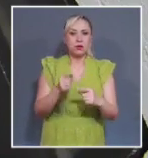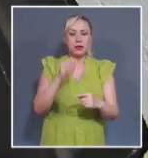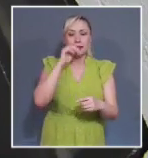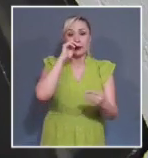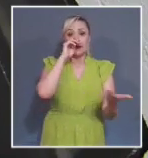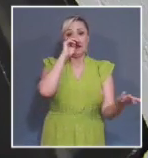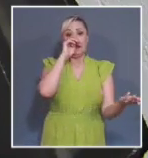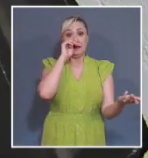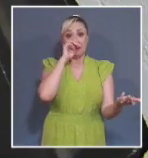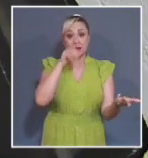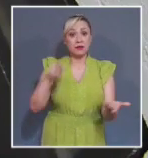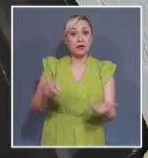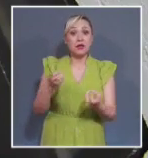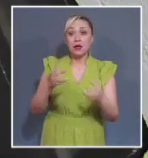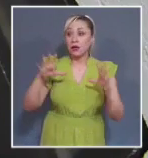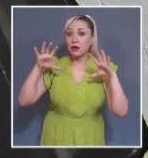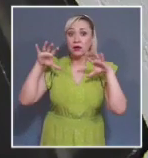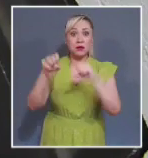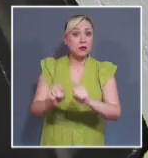costillas.